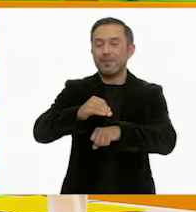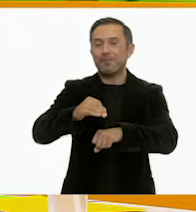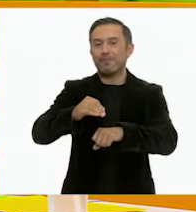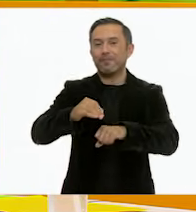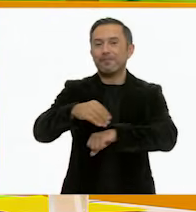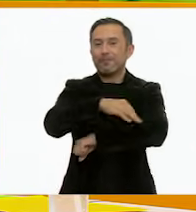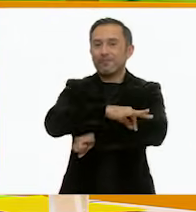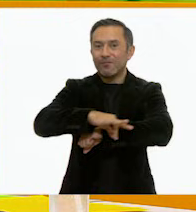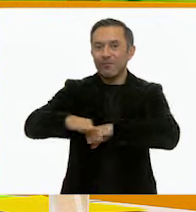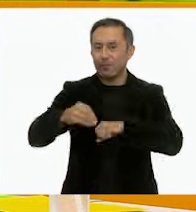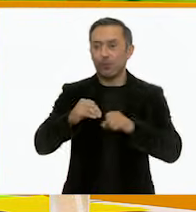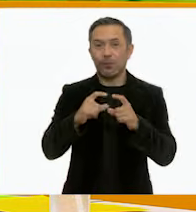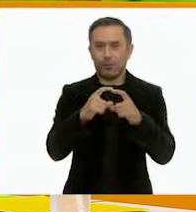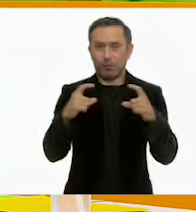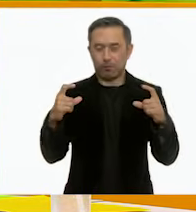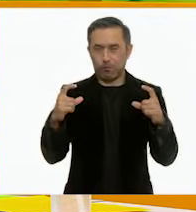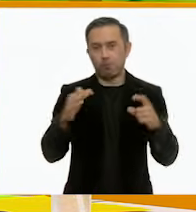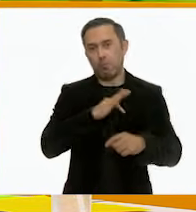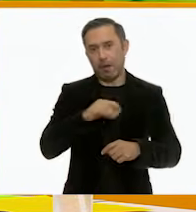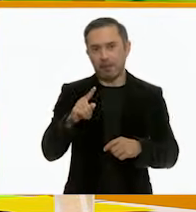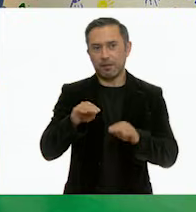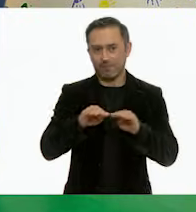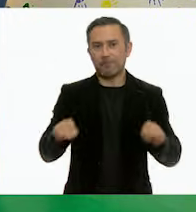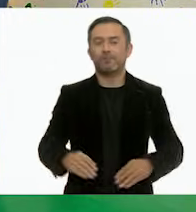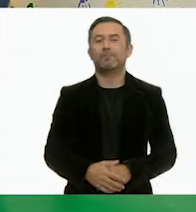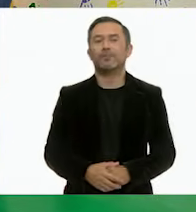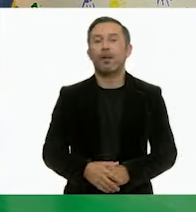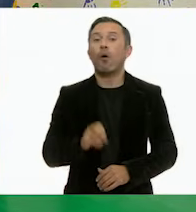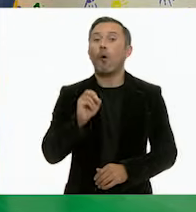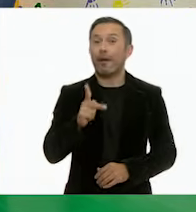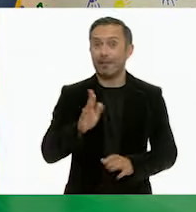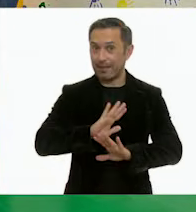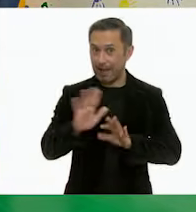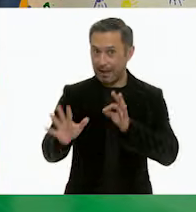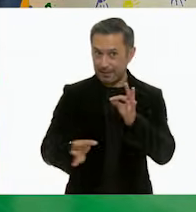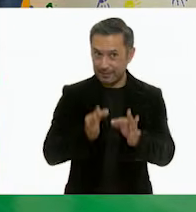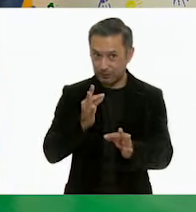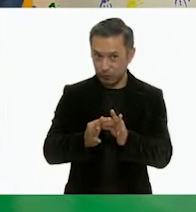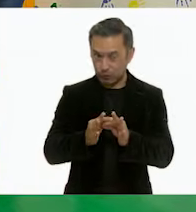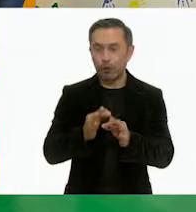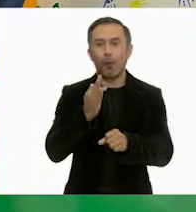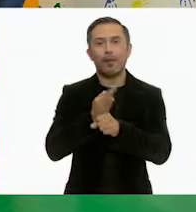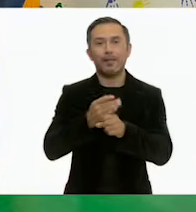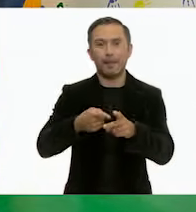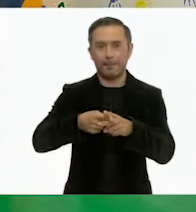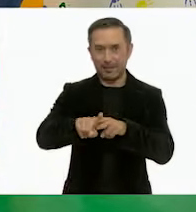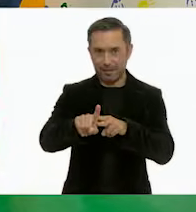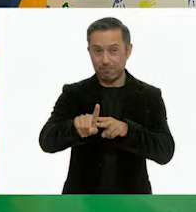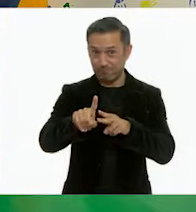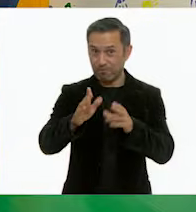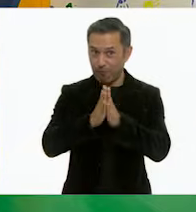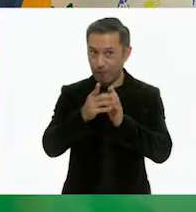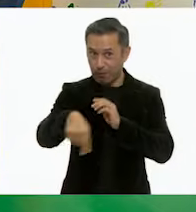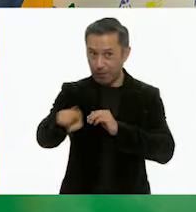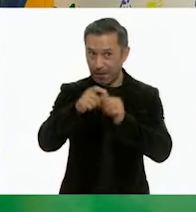estamos realizando. Vamos a empezar. ¿Están listas y listos? Vamos a empezar. Pongan mucha atención.